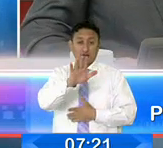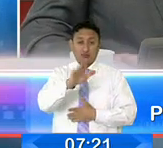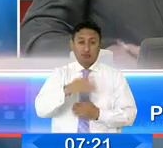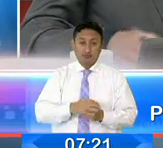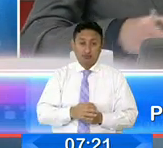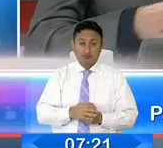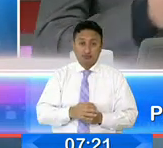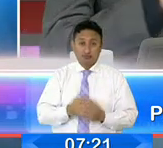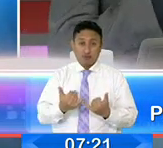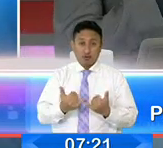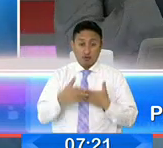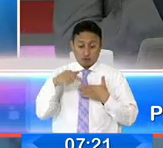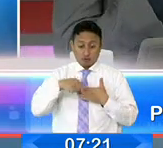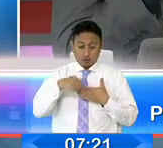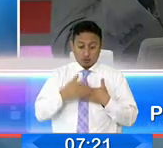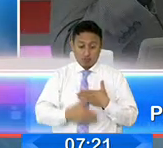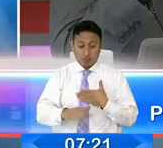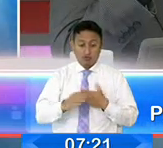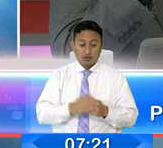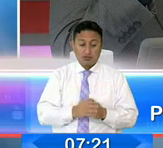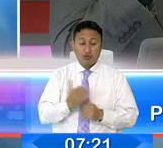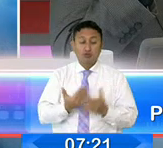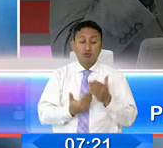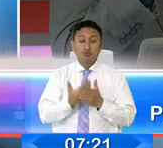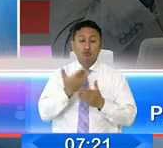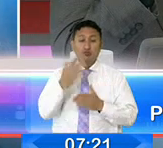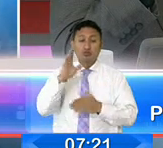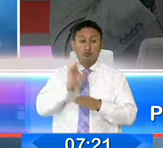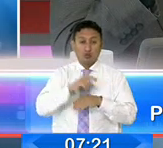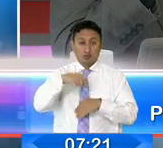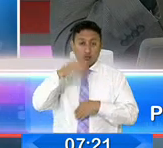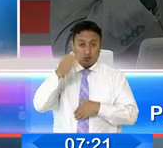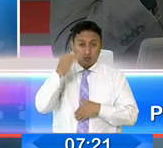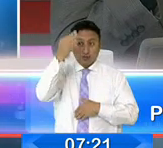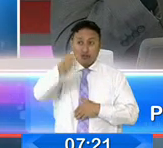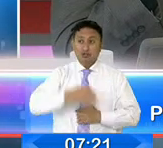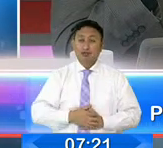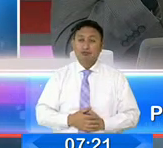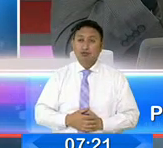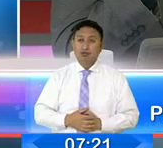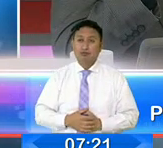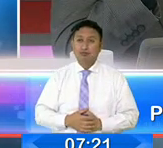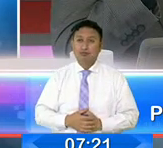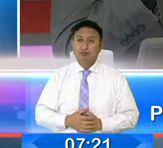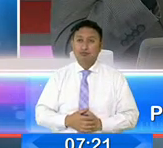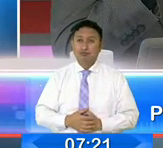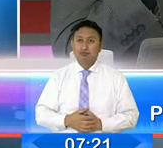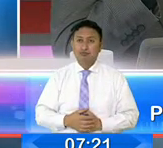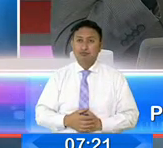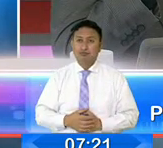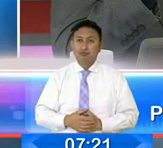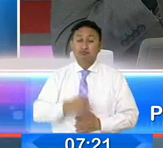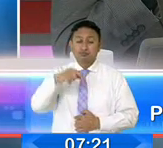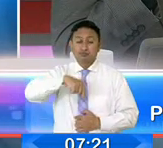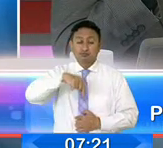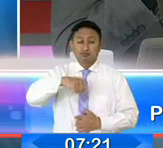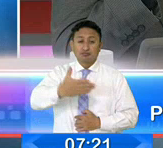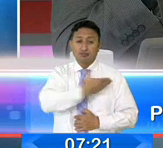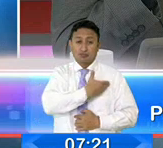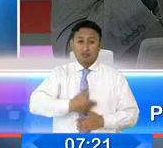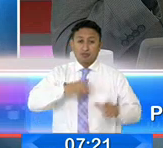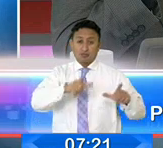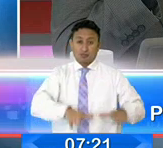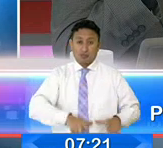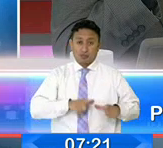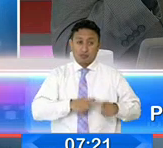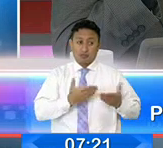momento realmente le hace una apuesta hacia el futuro de los ecuatorianos. Nosotros, si bien fuimos los que llevamos al presidente Moreno